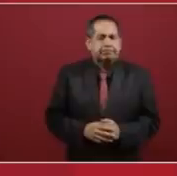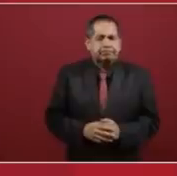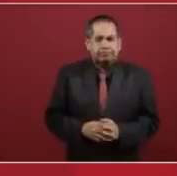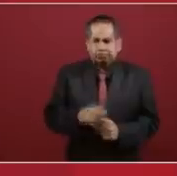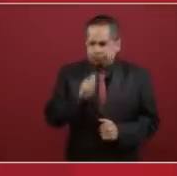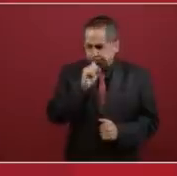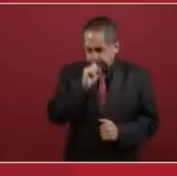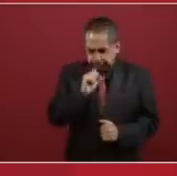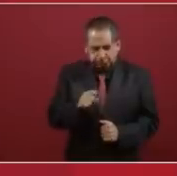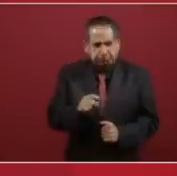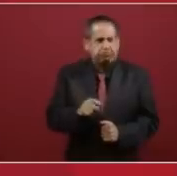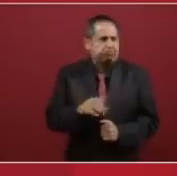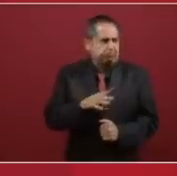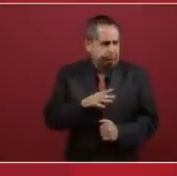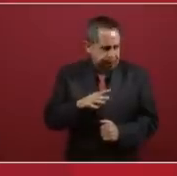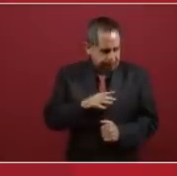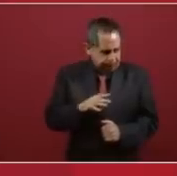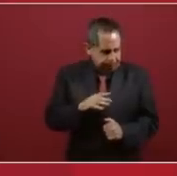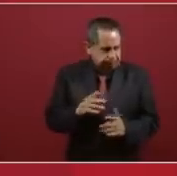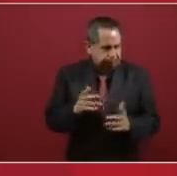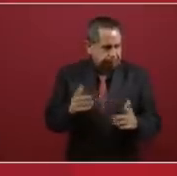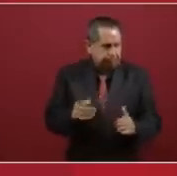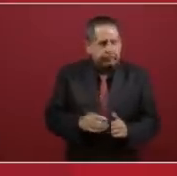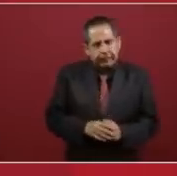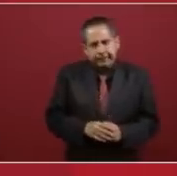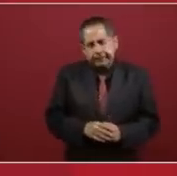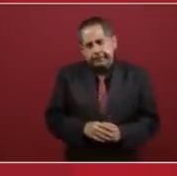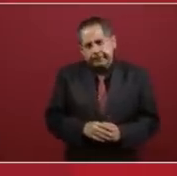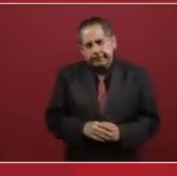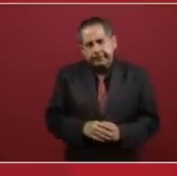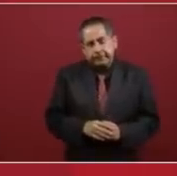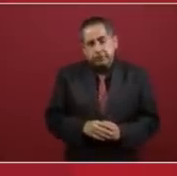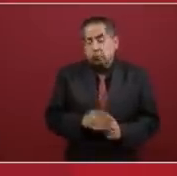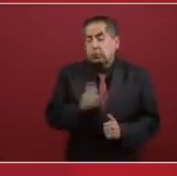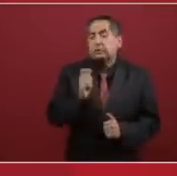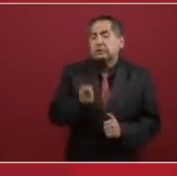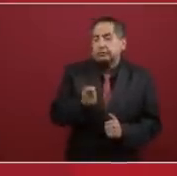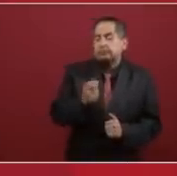tenemos también pues que cuidar